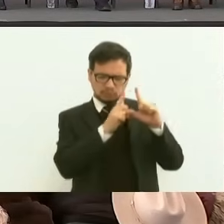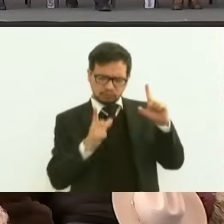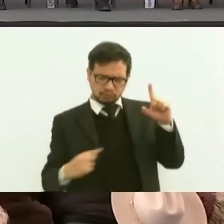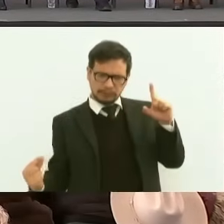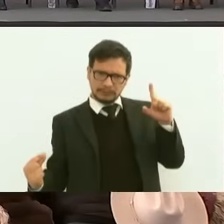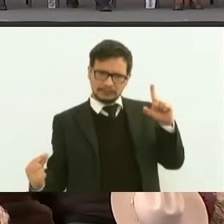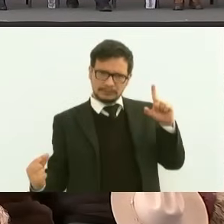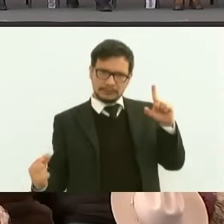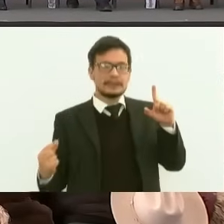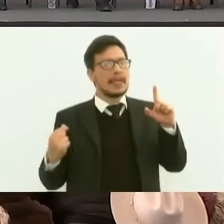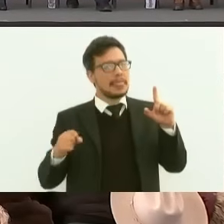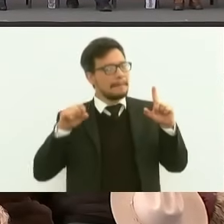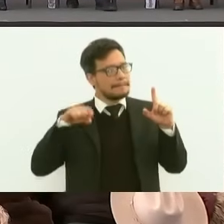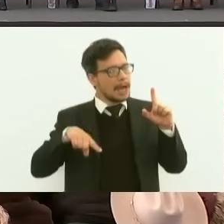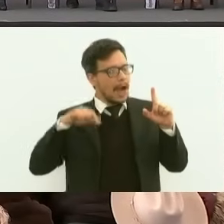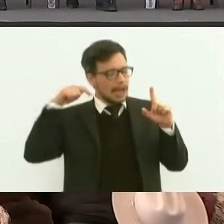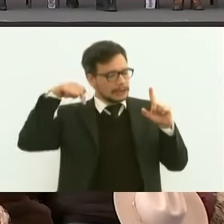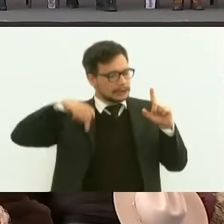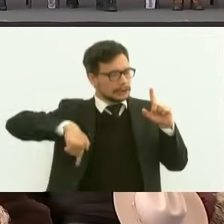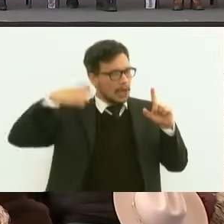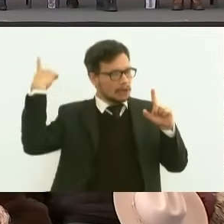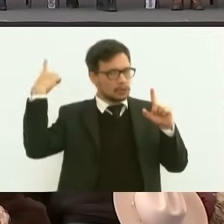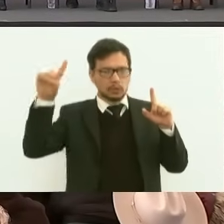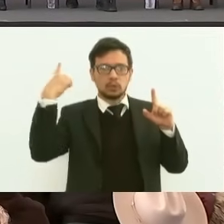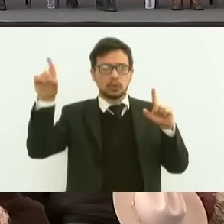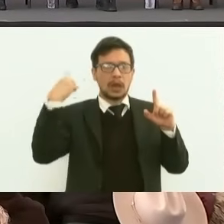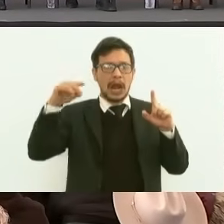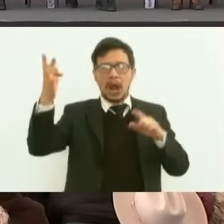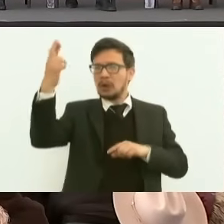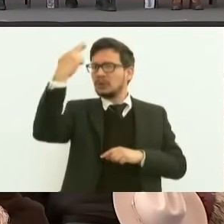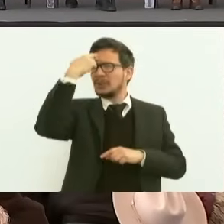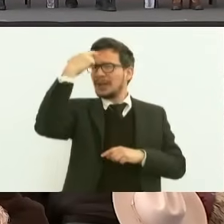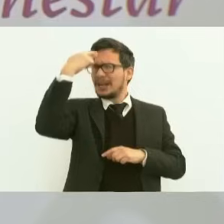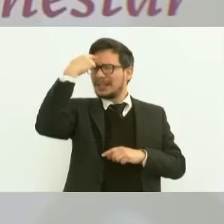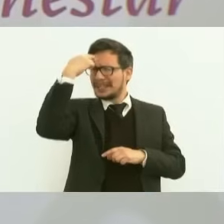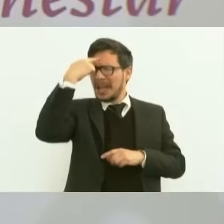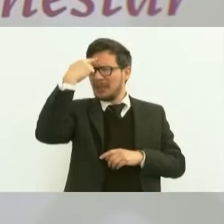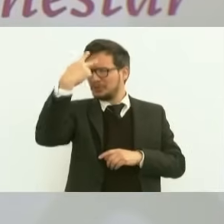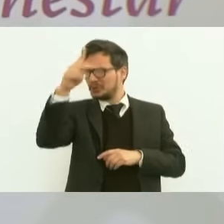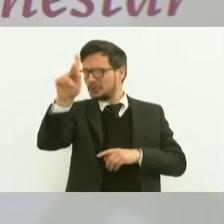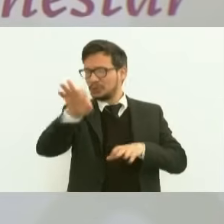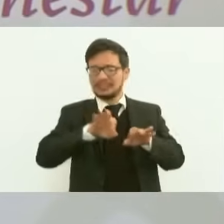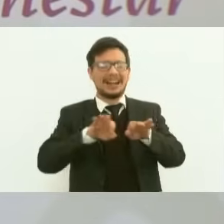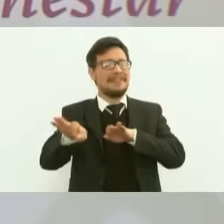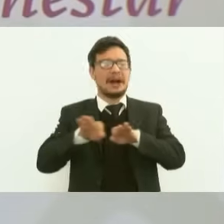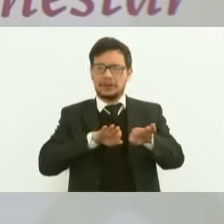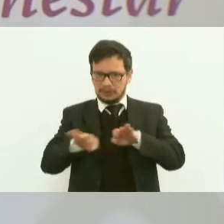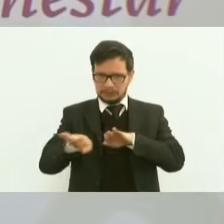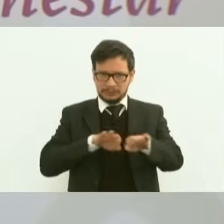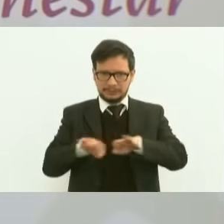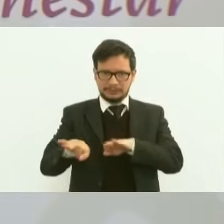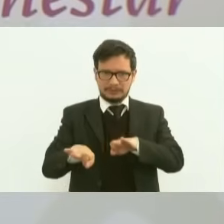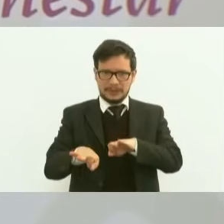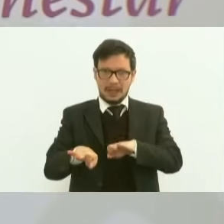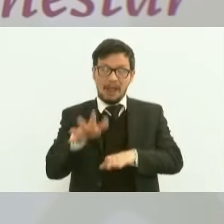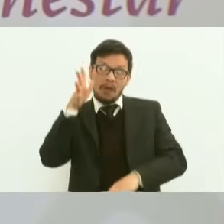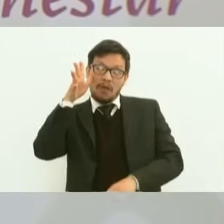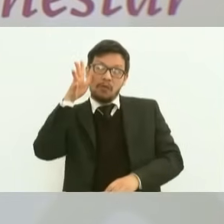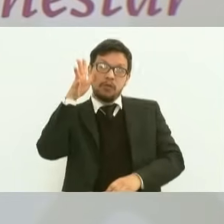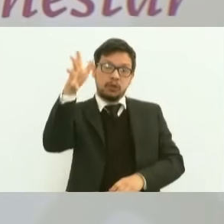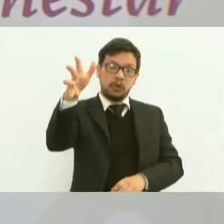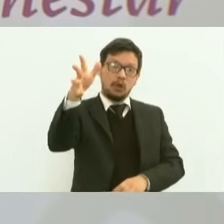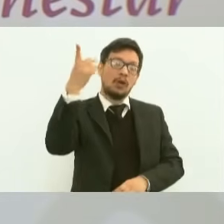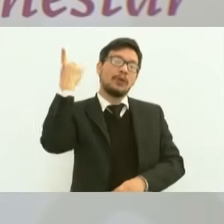México será recordado por todo lo que ha hecho. El futuro a Durango le